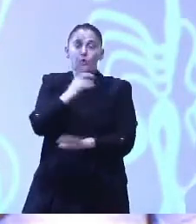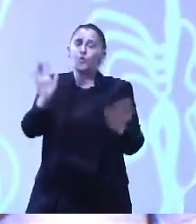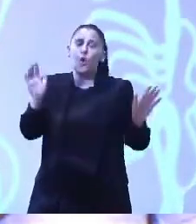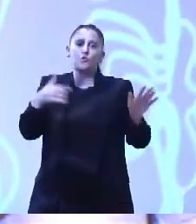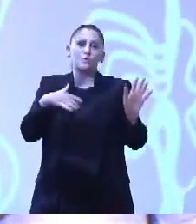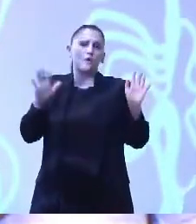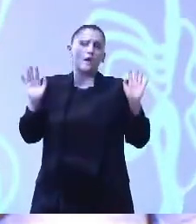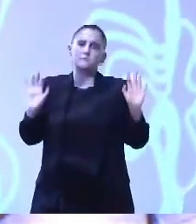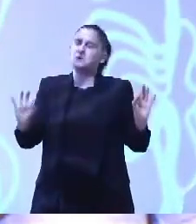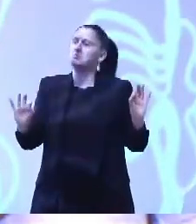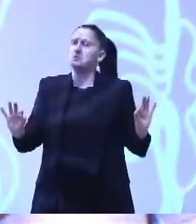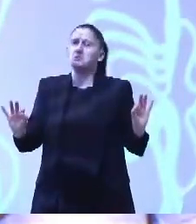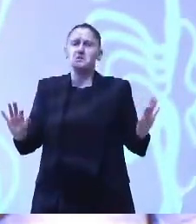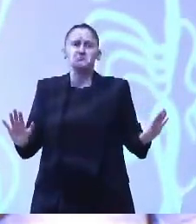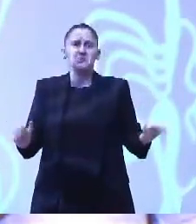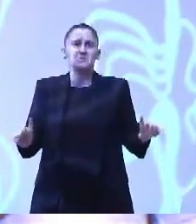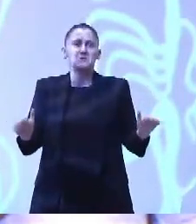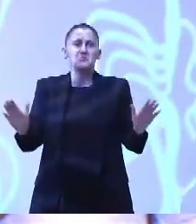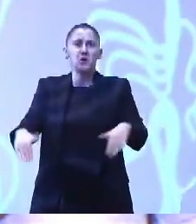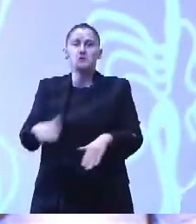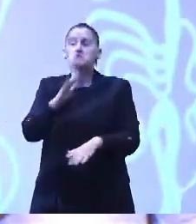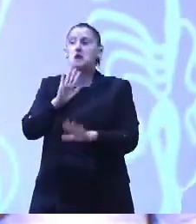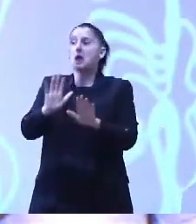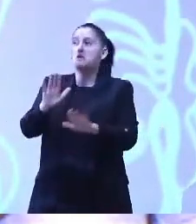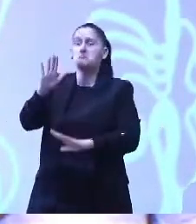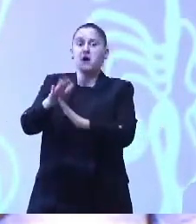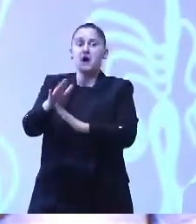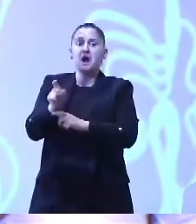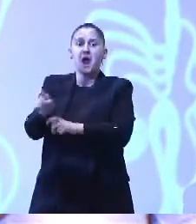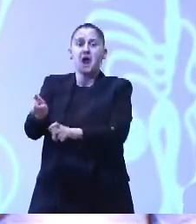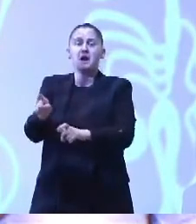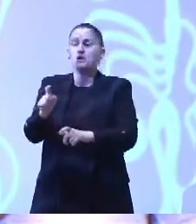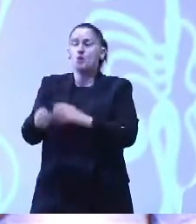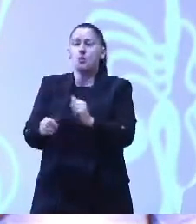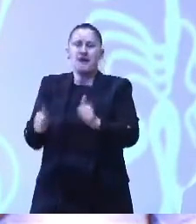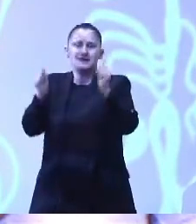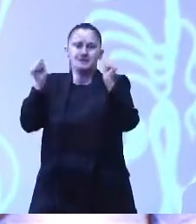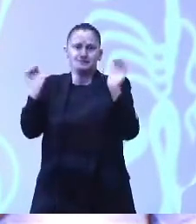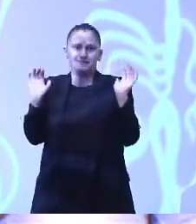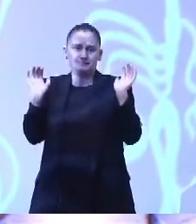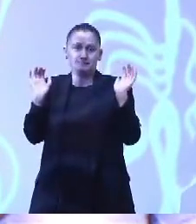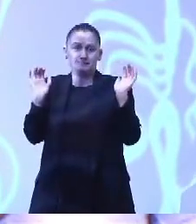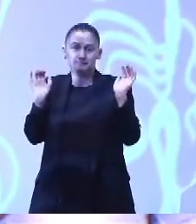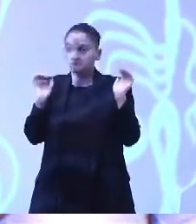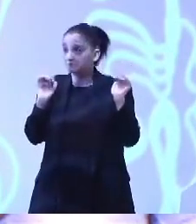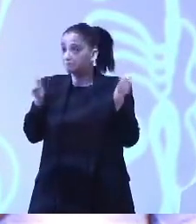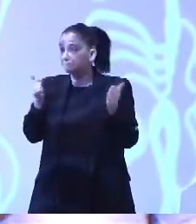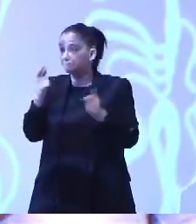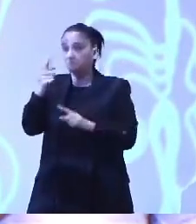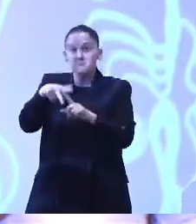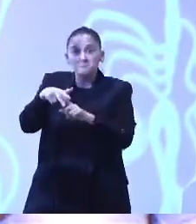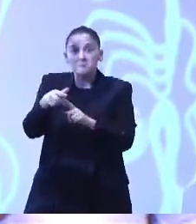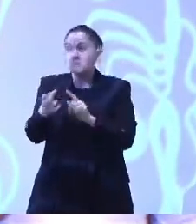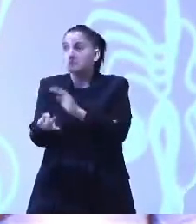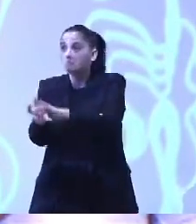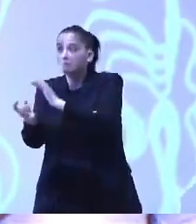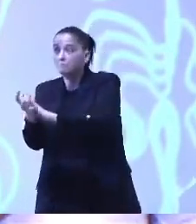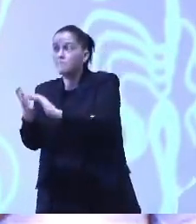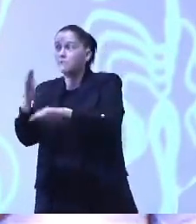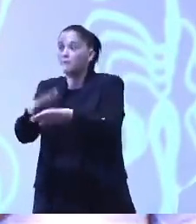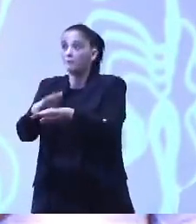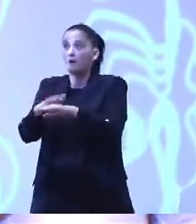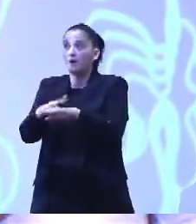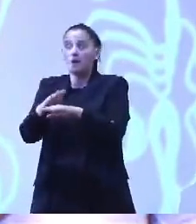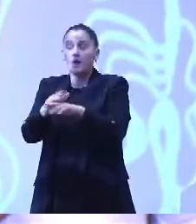voy a hacer nada más. Un alto el fuego y ya no hago nada más. Se establecen algunos mecanismos